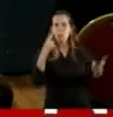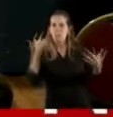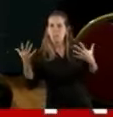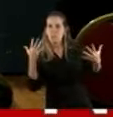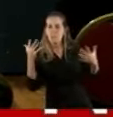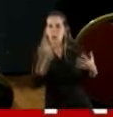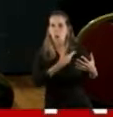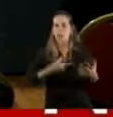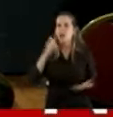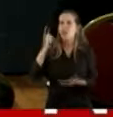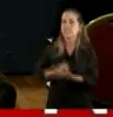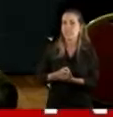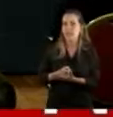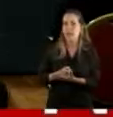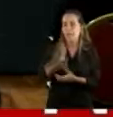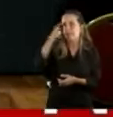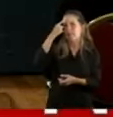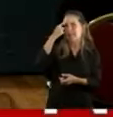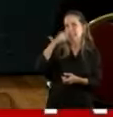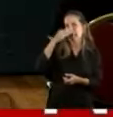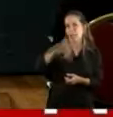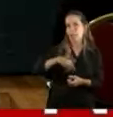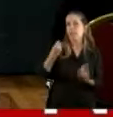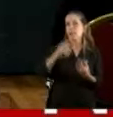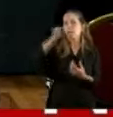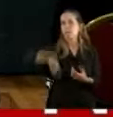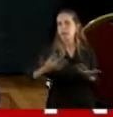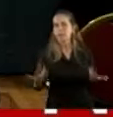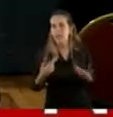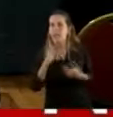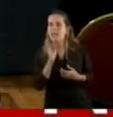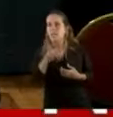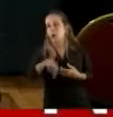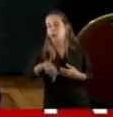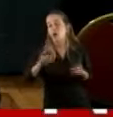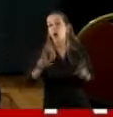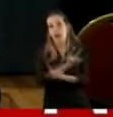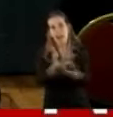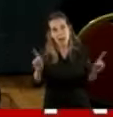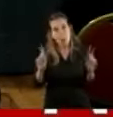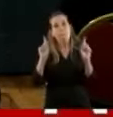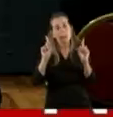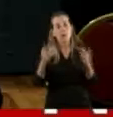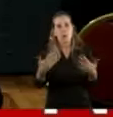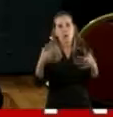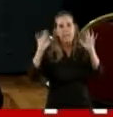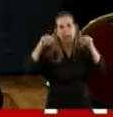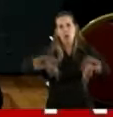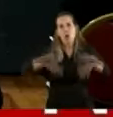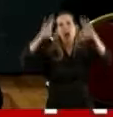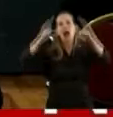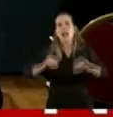tomar estas decisiones que pide la gente, que lo están haciendo, pero sabiendo que hoy a la noche ojalá que no pase nada, por supuesto, pero que puede